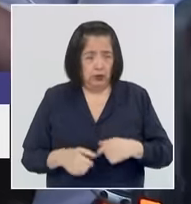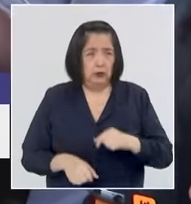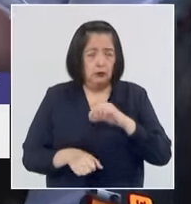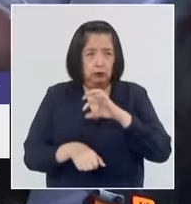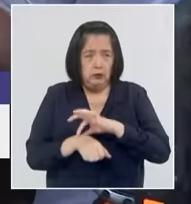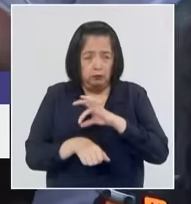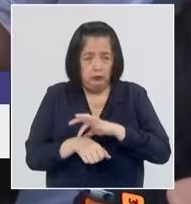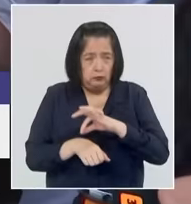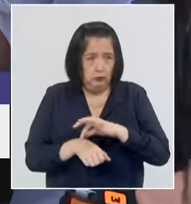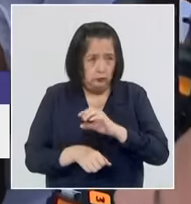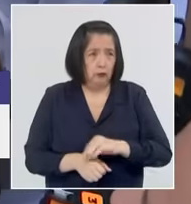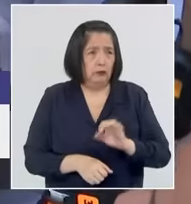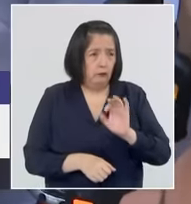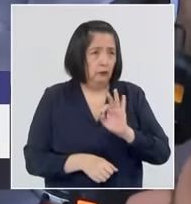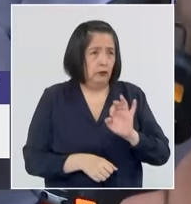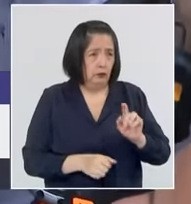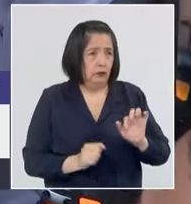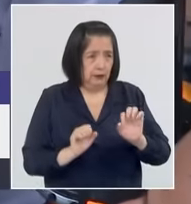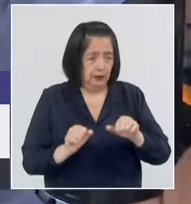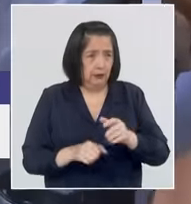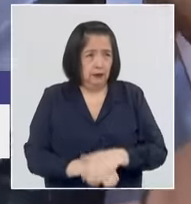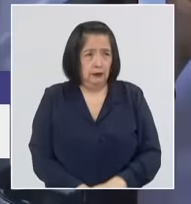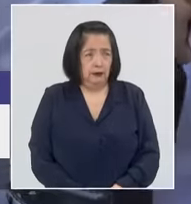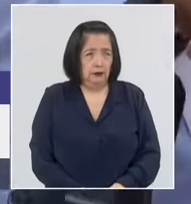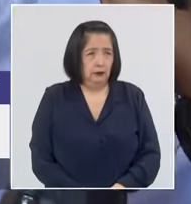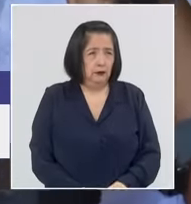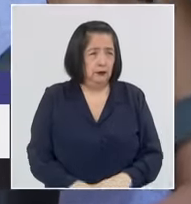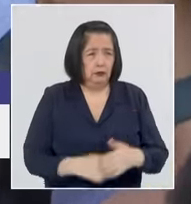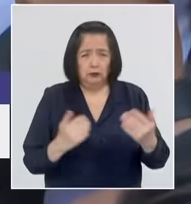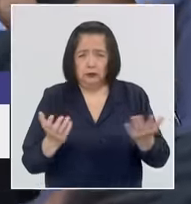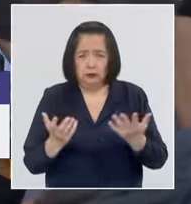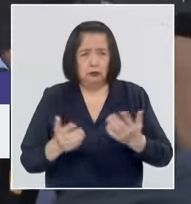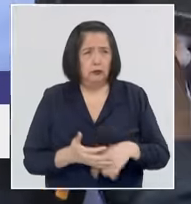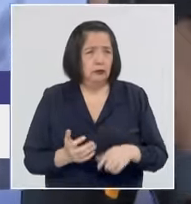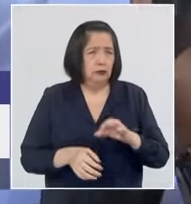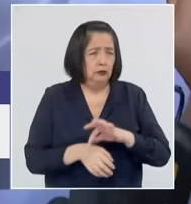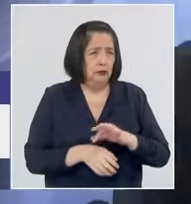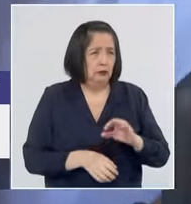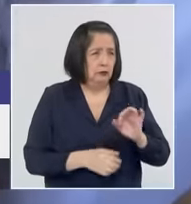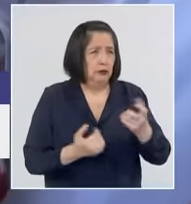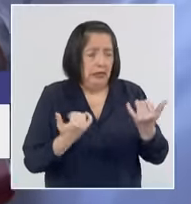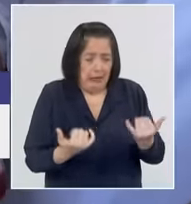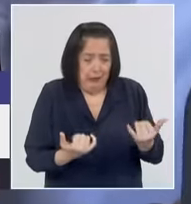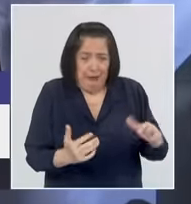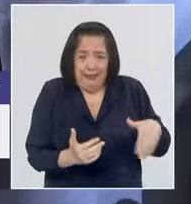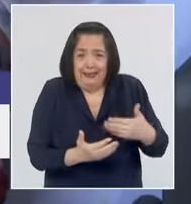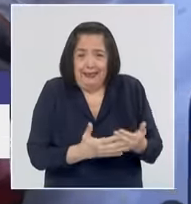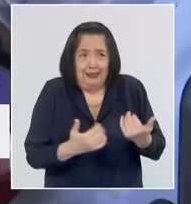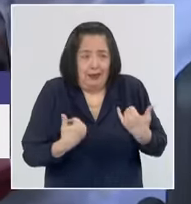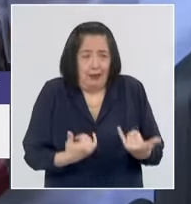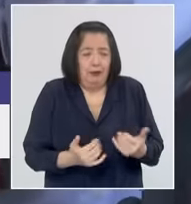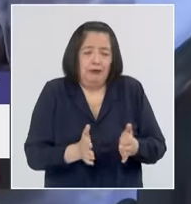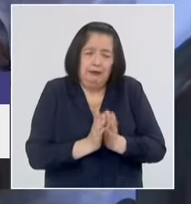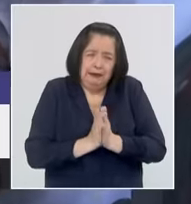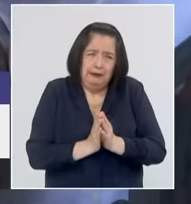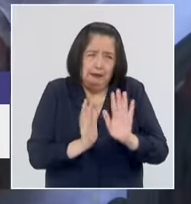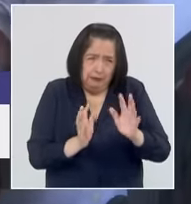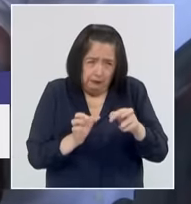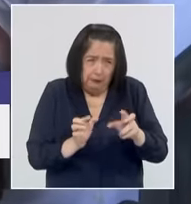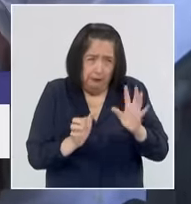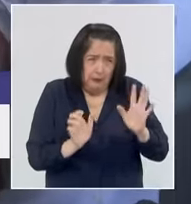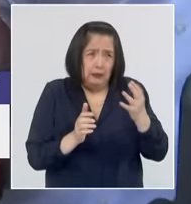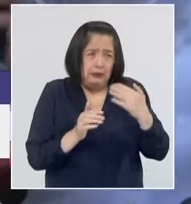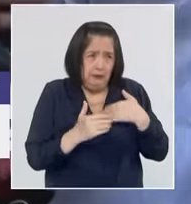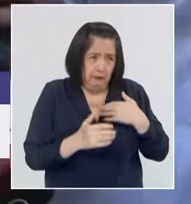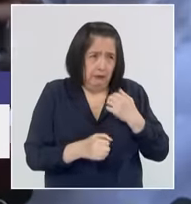Víctor Fong? Sí, perdón. ¿Dónde se encuentra el doctor Fong? Acabo de llegar, yo les ruego que por favor me permitan hacer